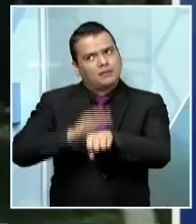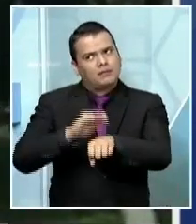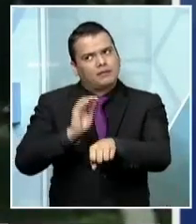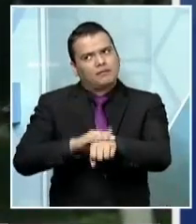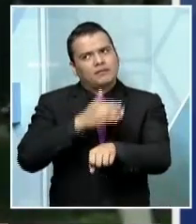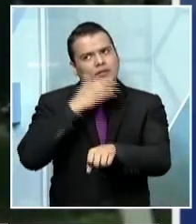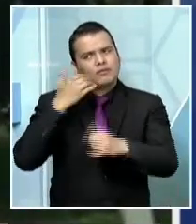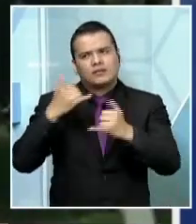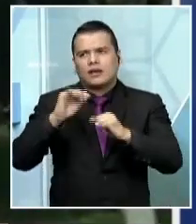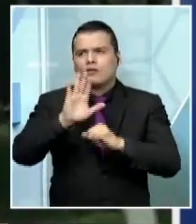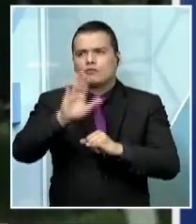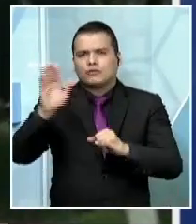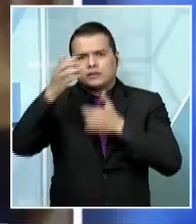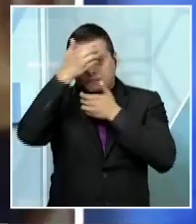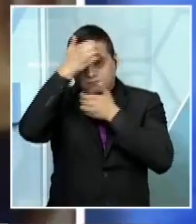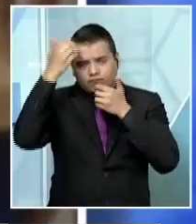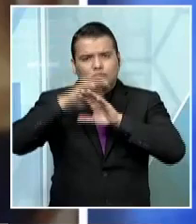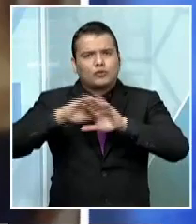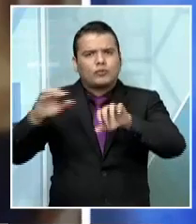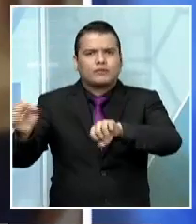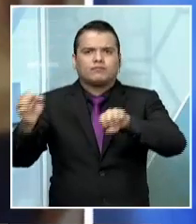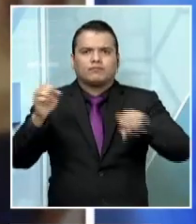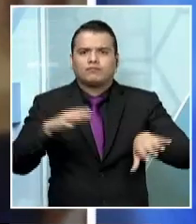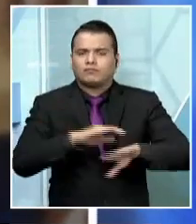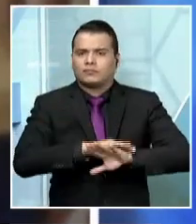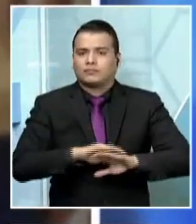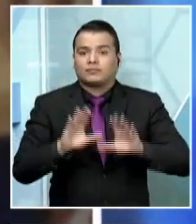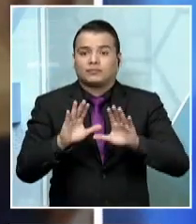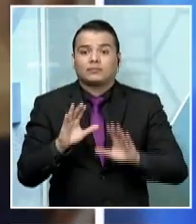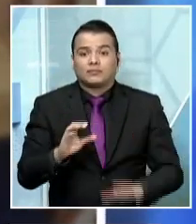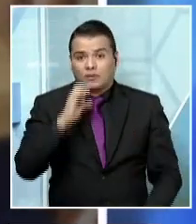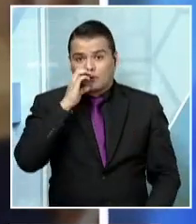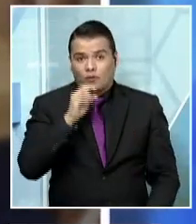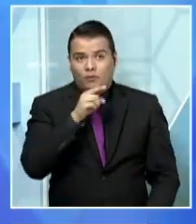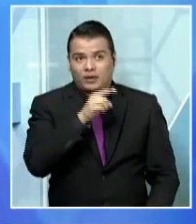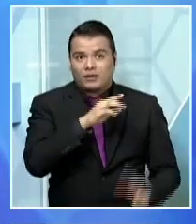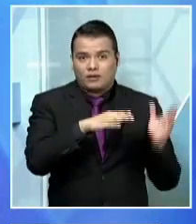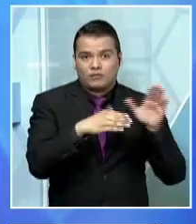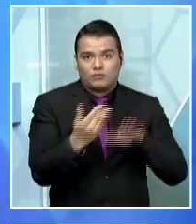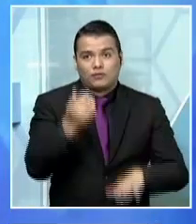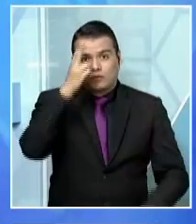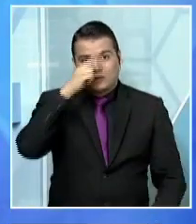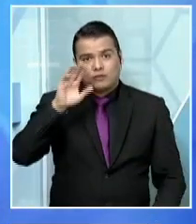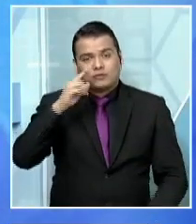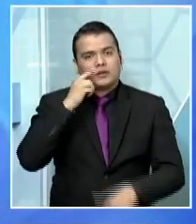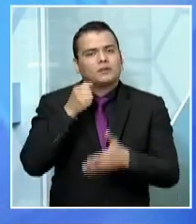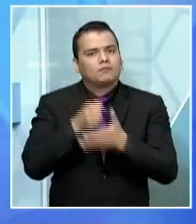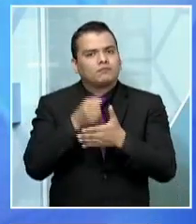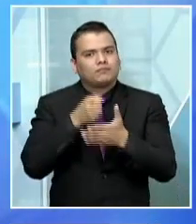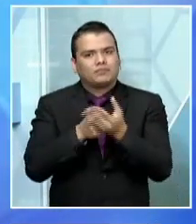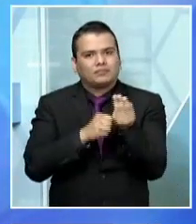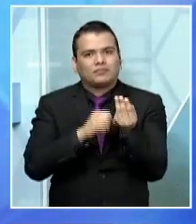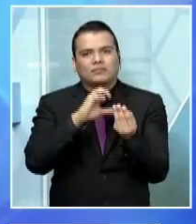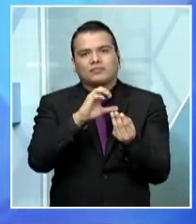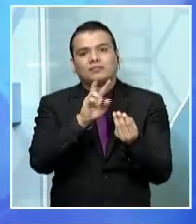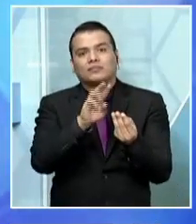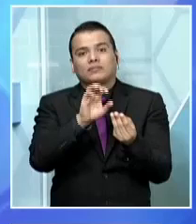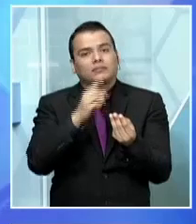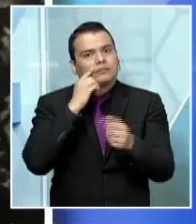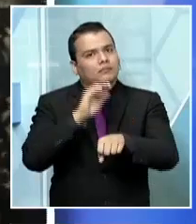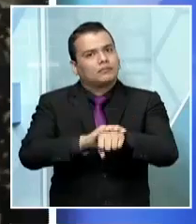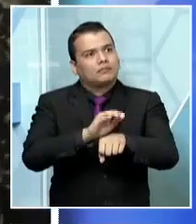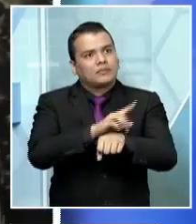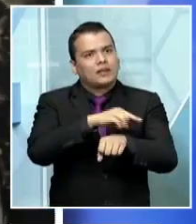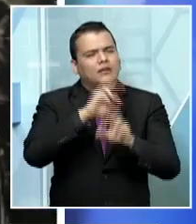desde hace 34 años. El hijo del dirigente político asegura que insistirá en la Comisión de la Verdad para que se